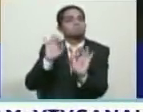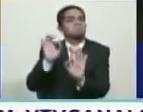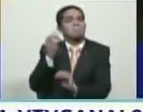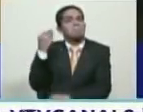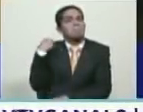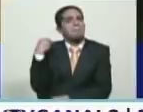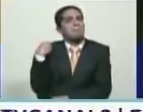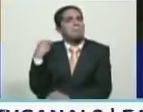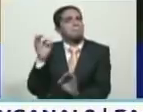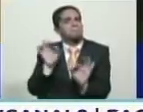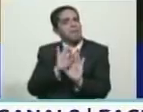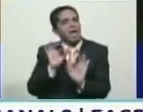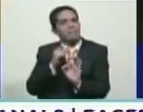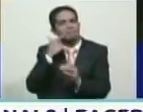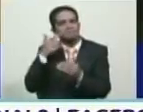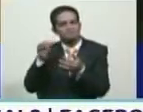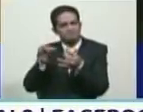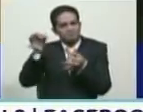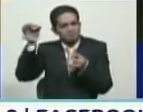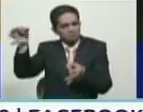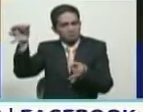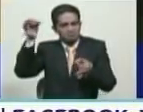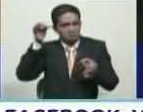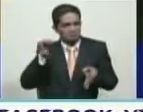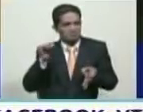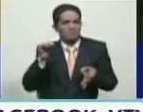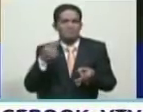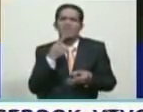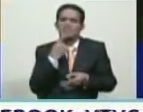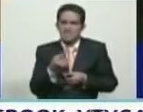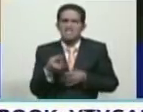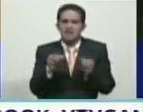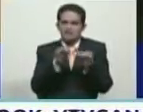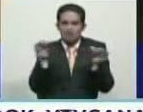A pesar de que no se ha hecho ninguna declaración formal.